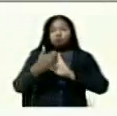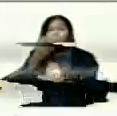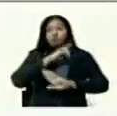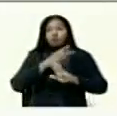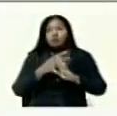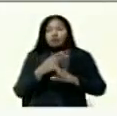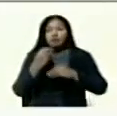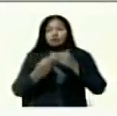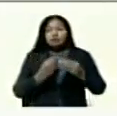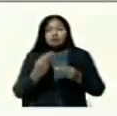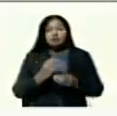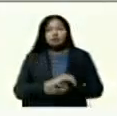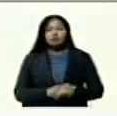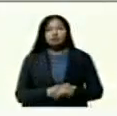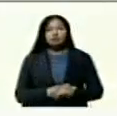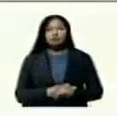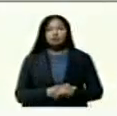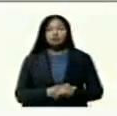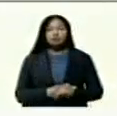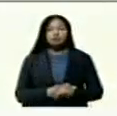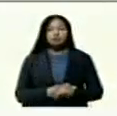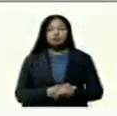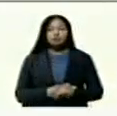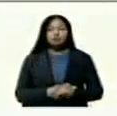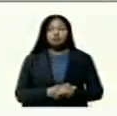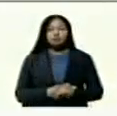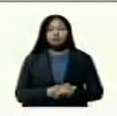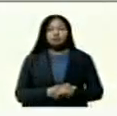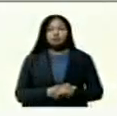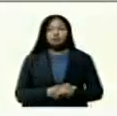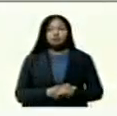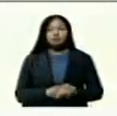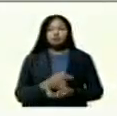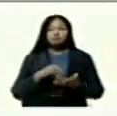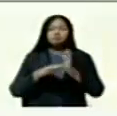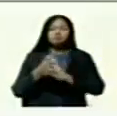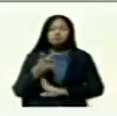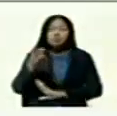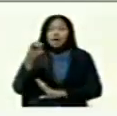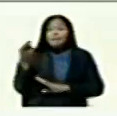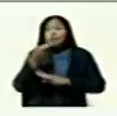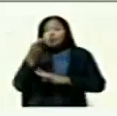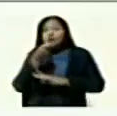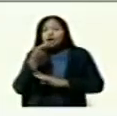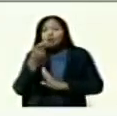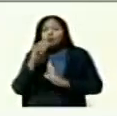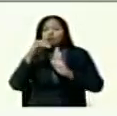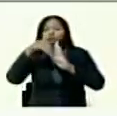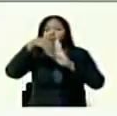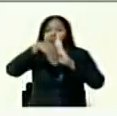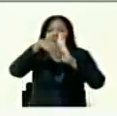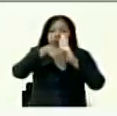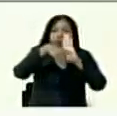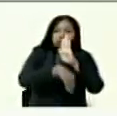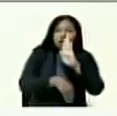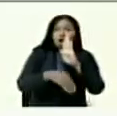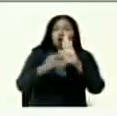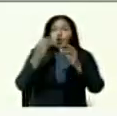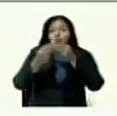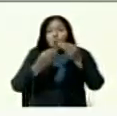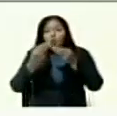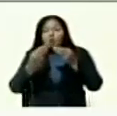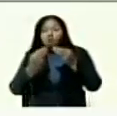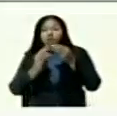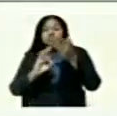del ataque que se estaba dando en ese momento, que buscaba degradar el funcionamiento